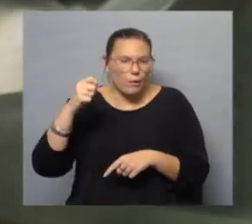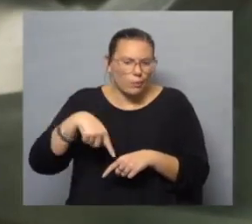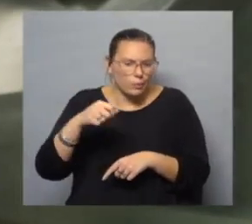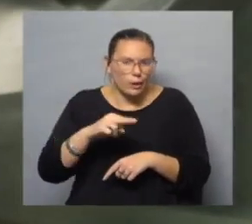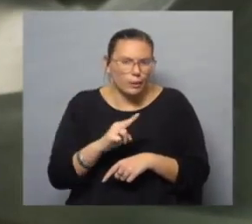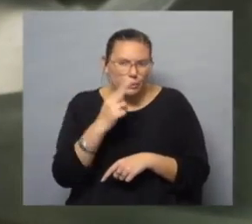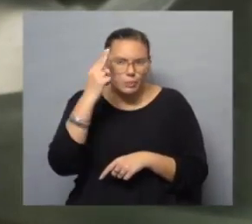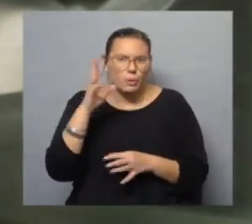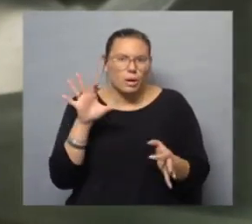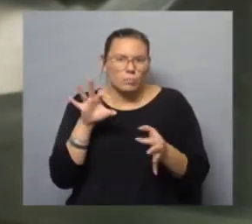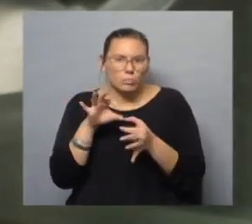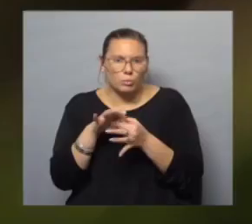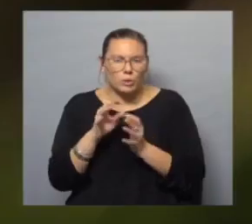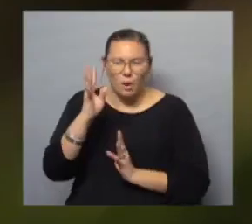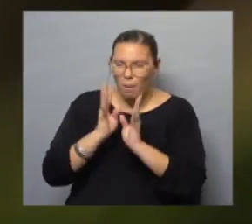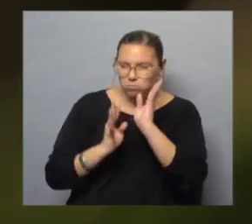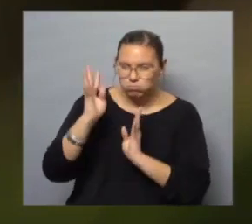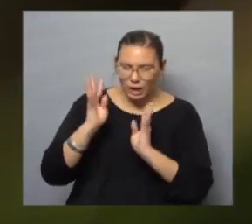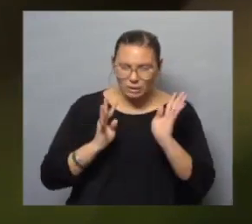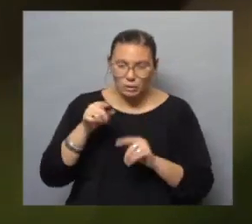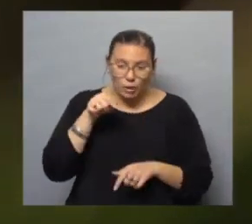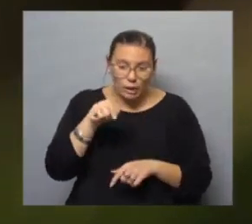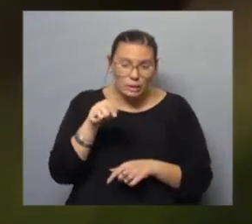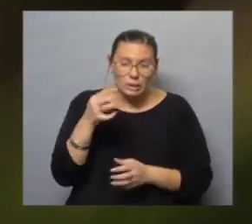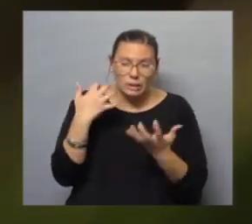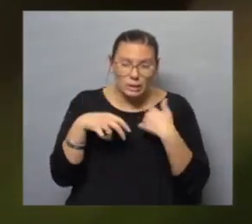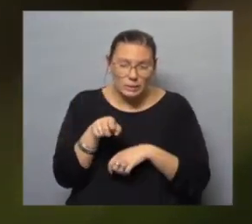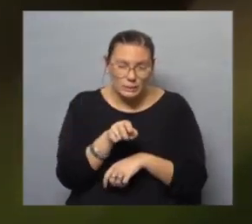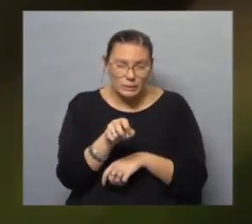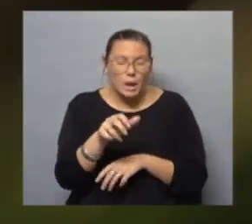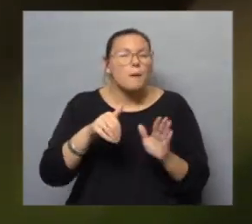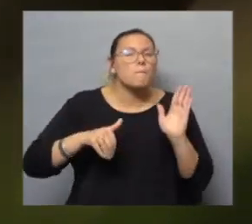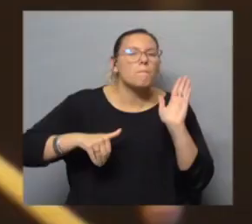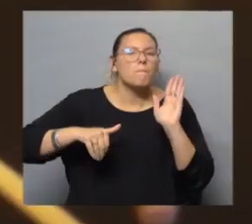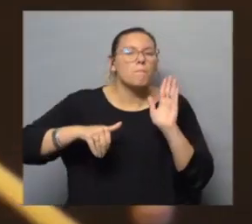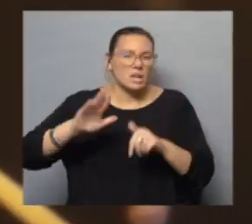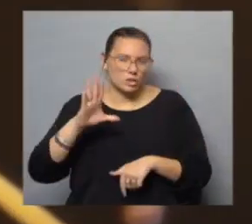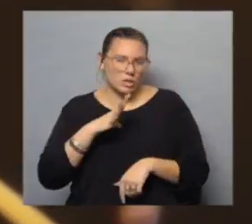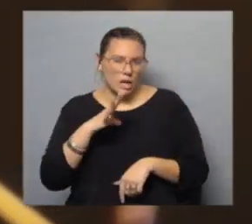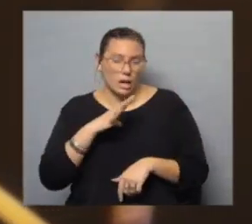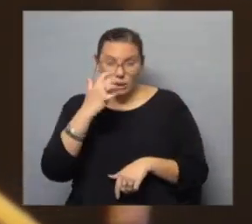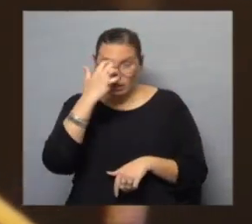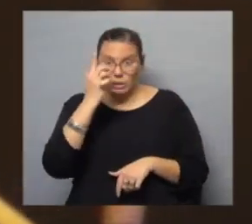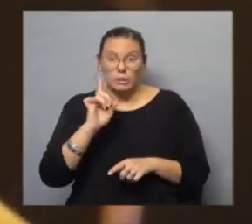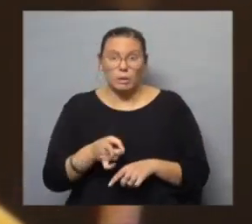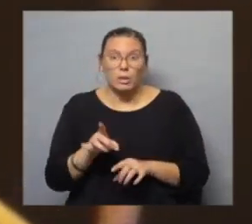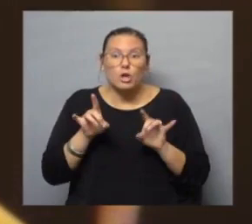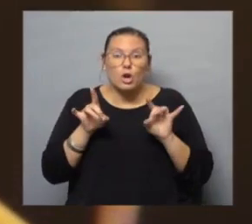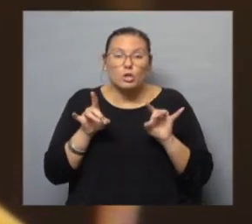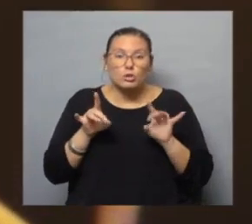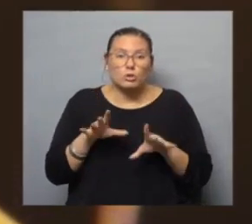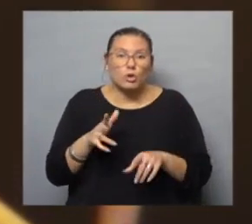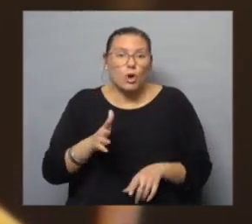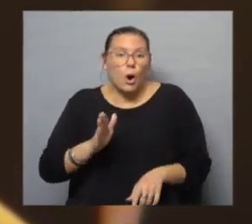porque está asociada a los pastizales. Esta especie, además de ser la mayor parte de la colección, también encontramos que solamente se trataba de